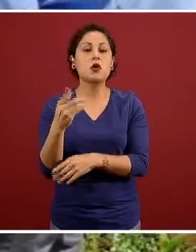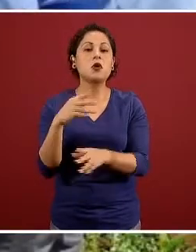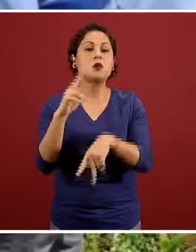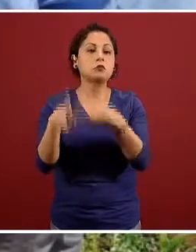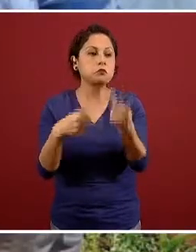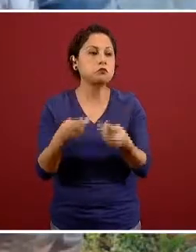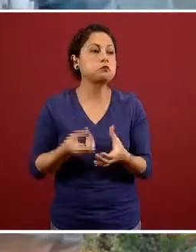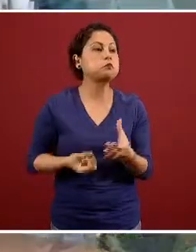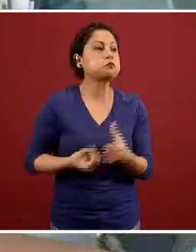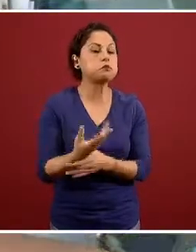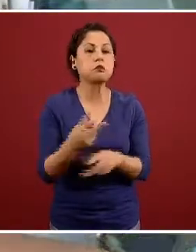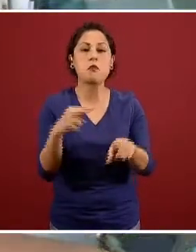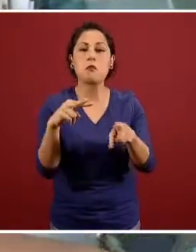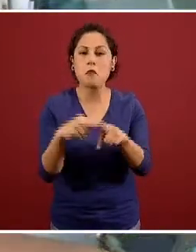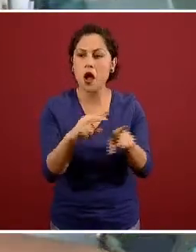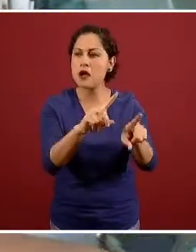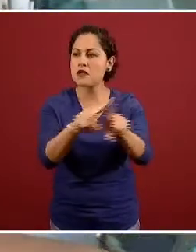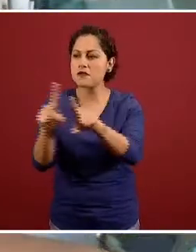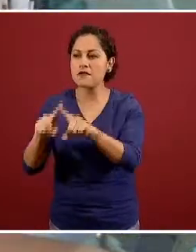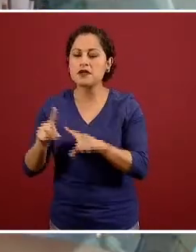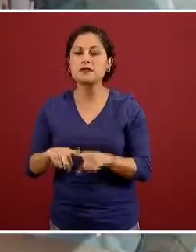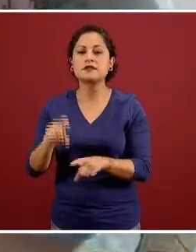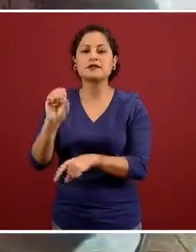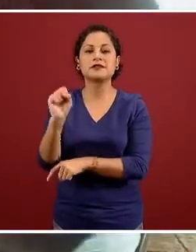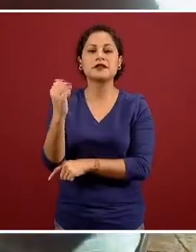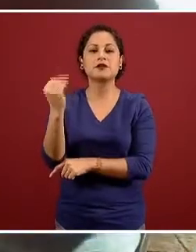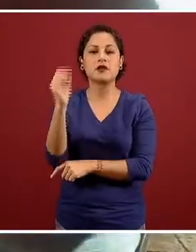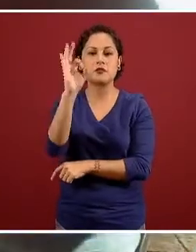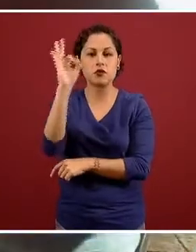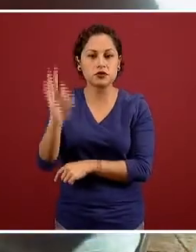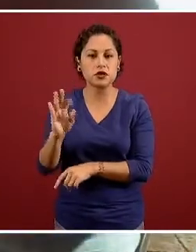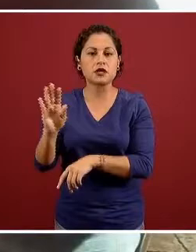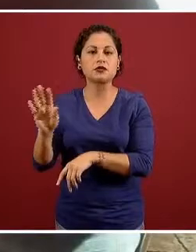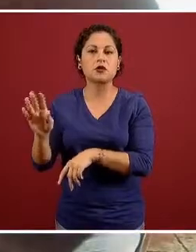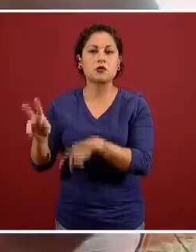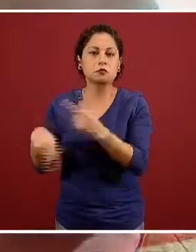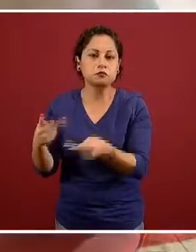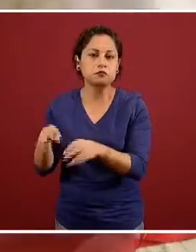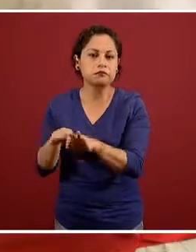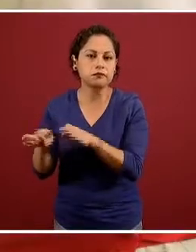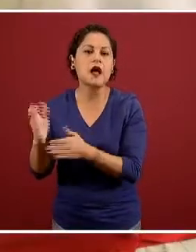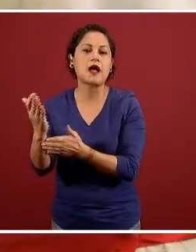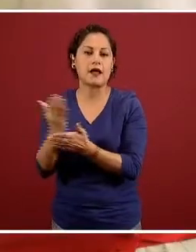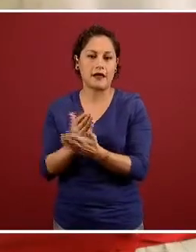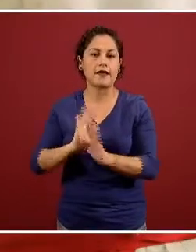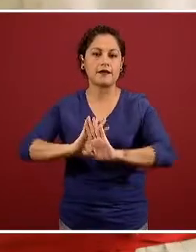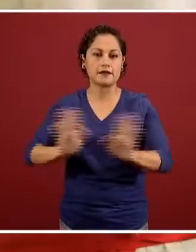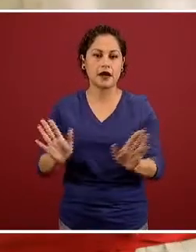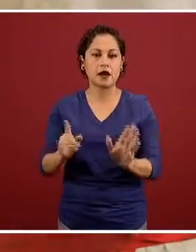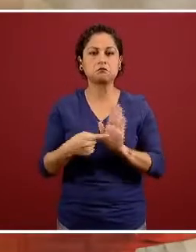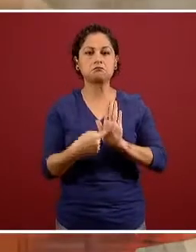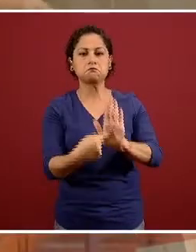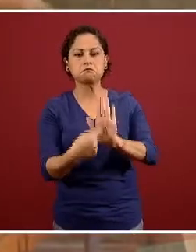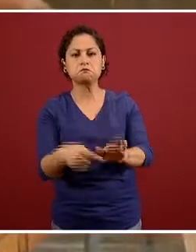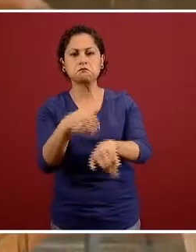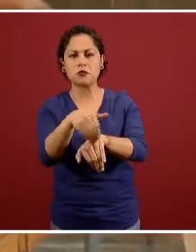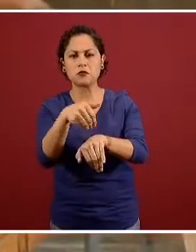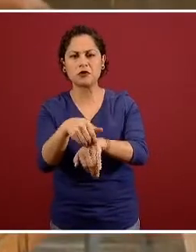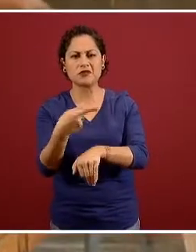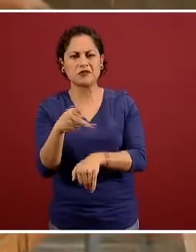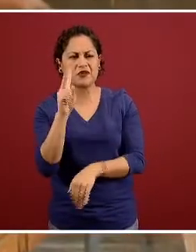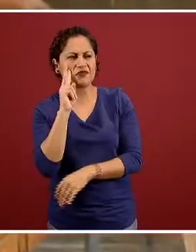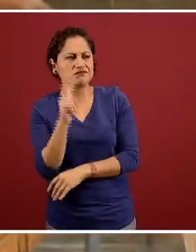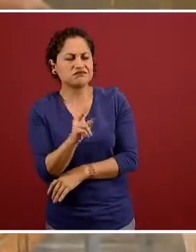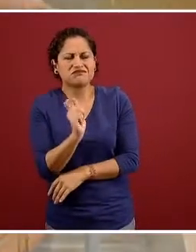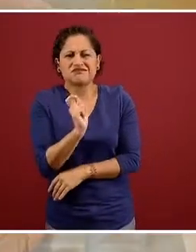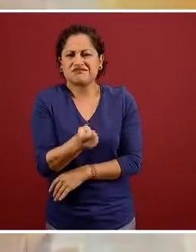y un 49% en los trabajos. Sin embargo, a veces los números son fríos. Y